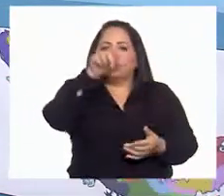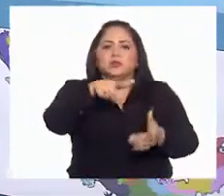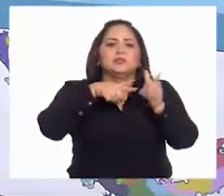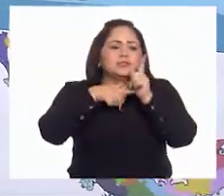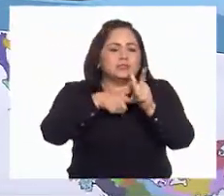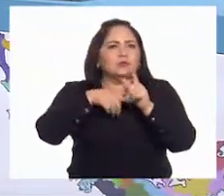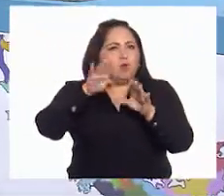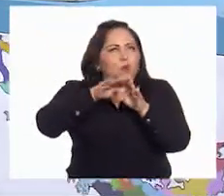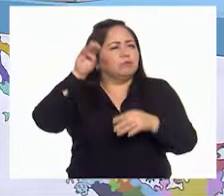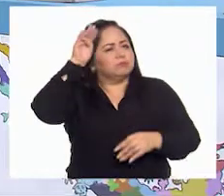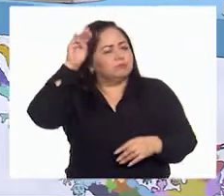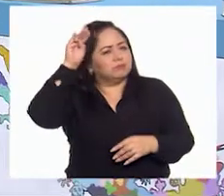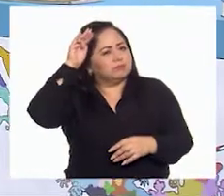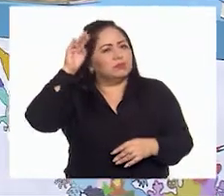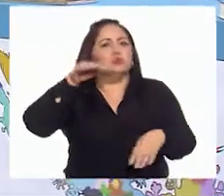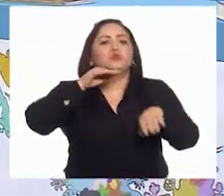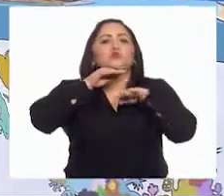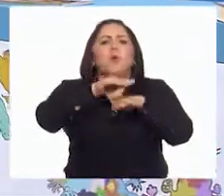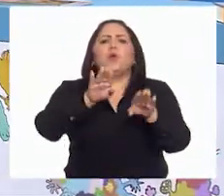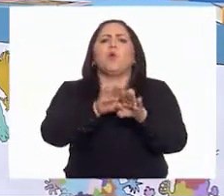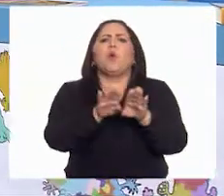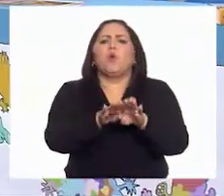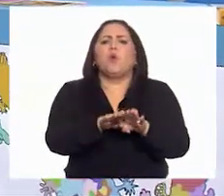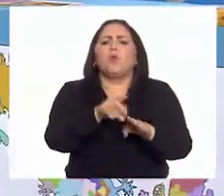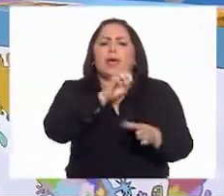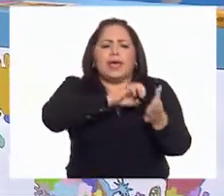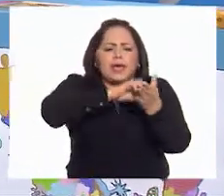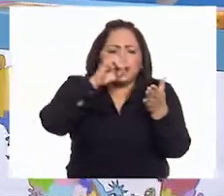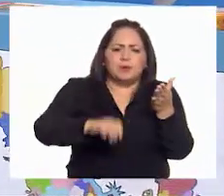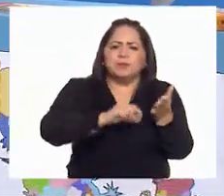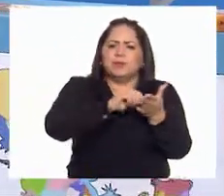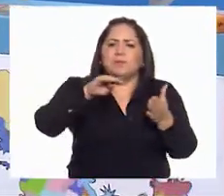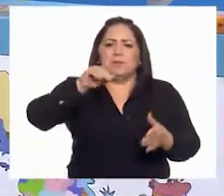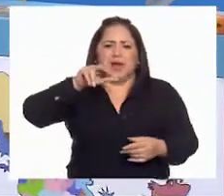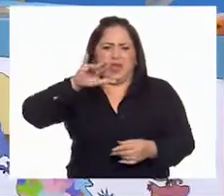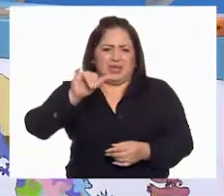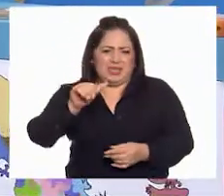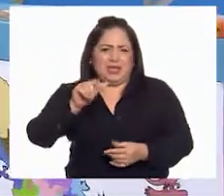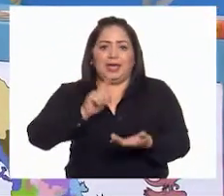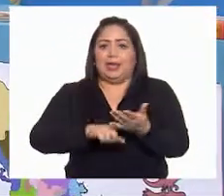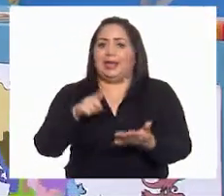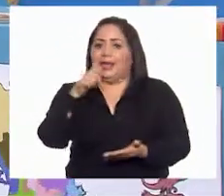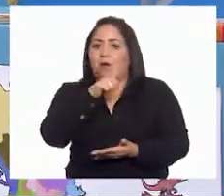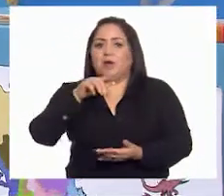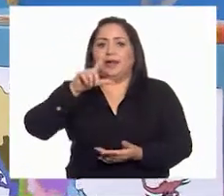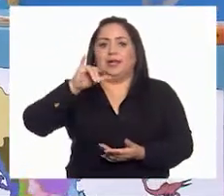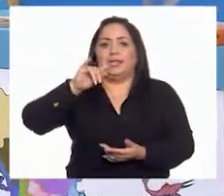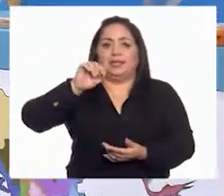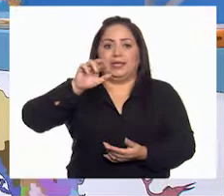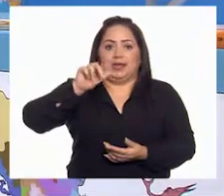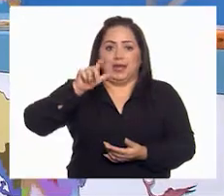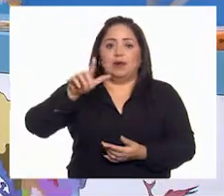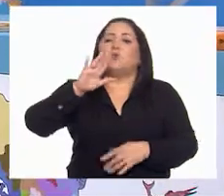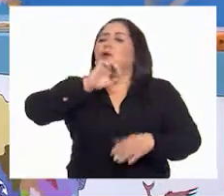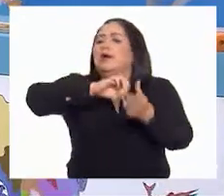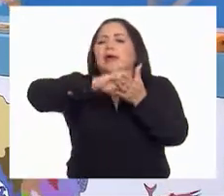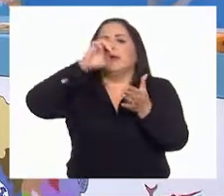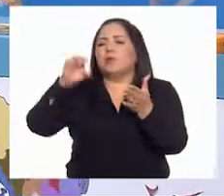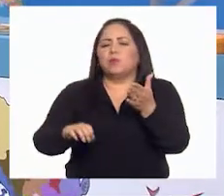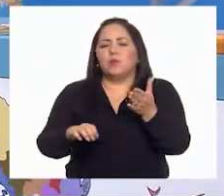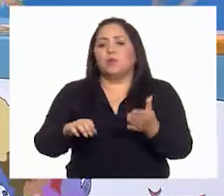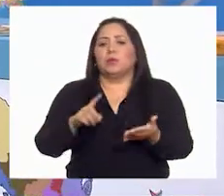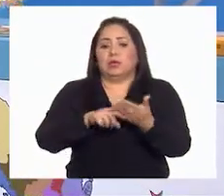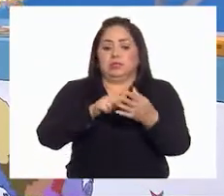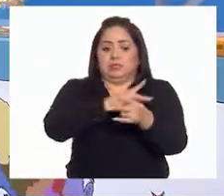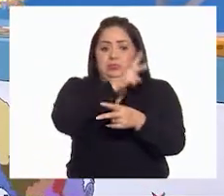la reflexión sobre cómo quedarían los ejemplos de María en lenguaje literal. Por ejemplo,